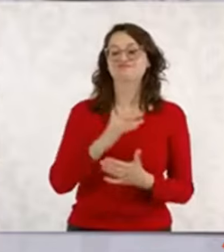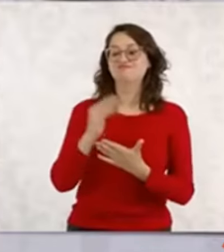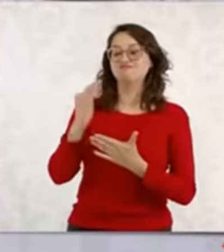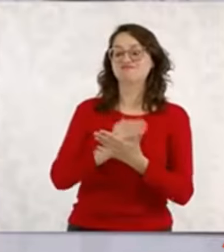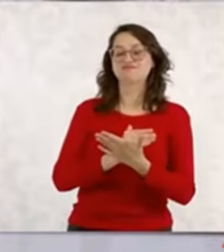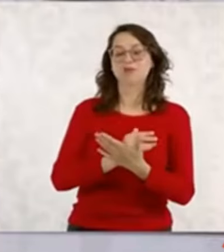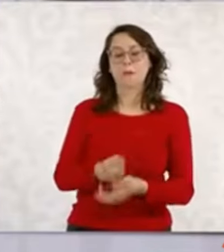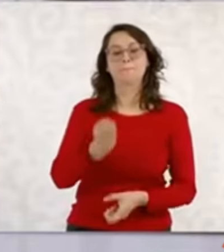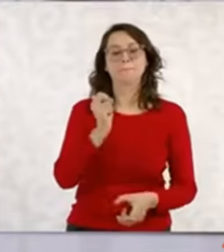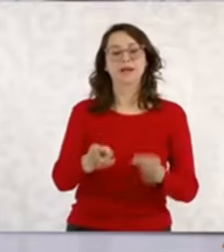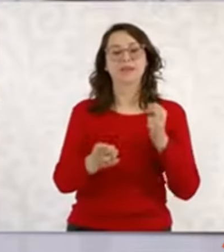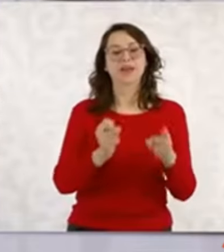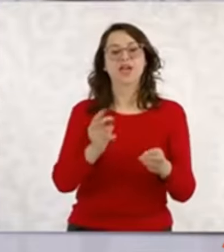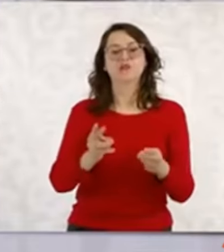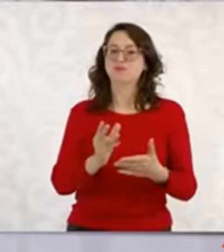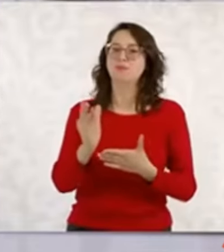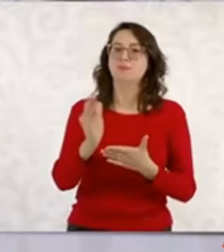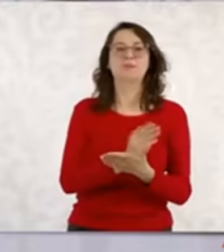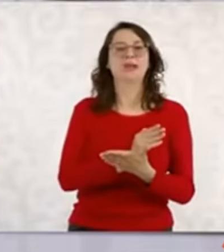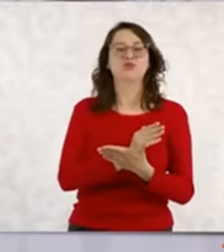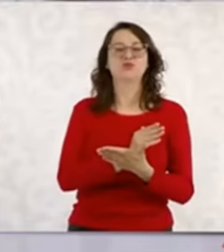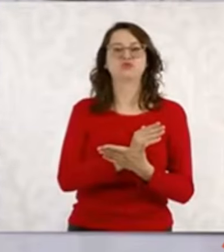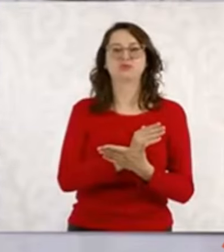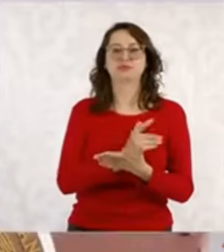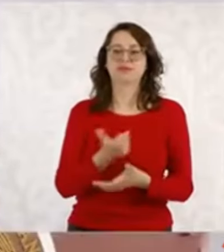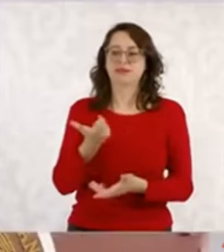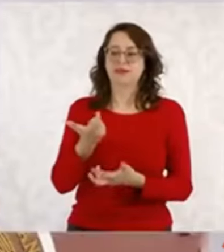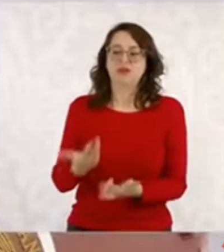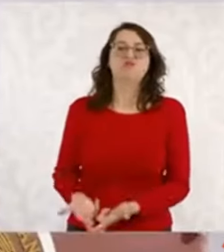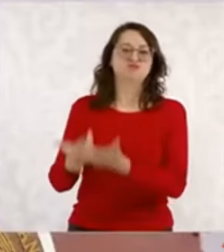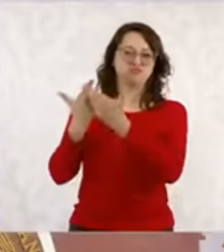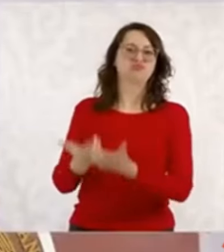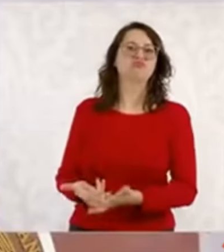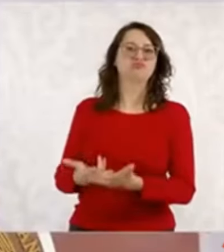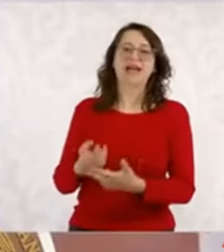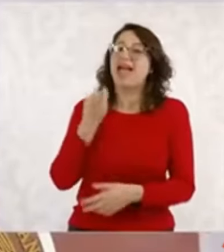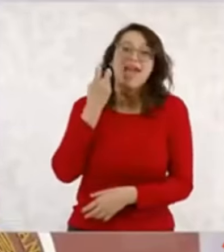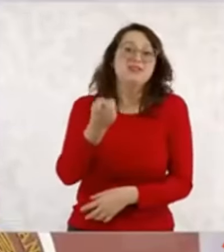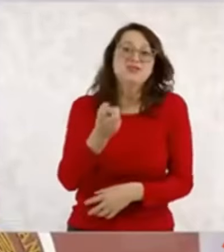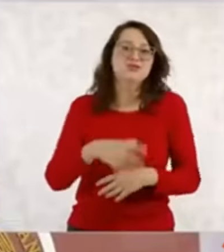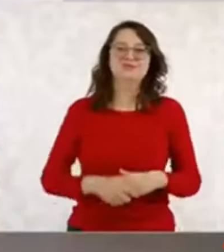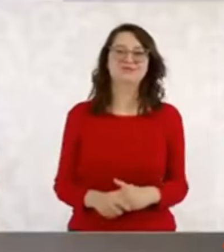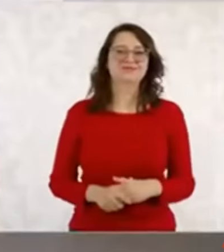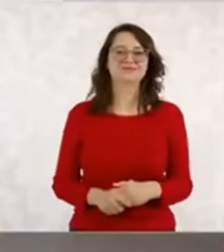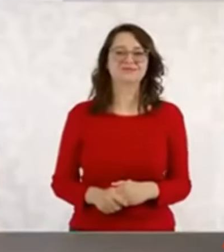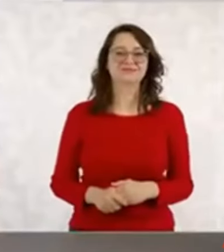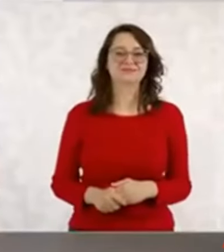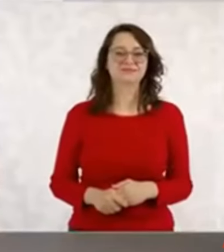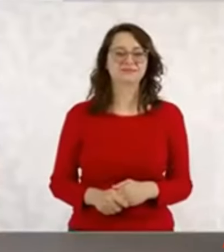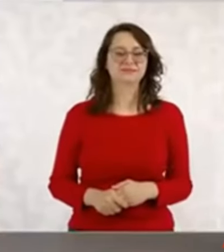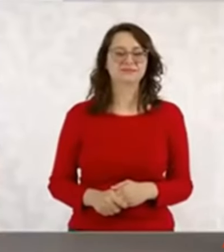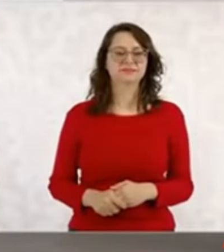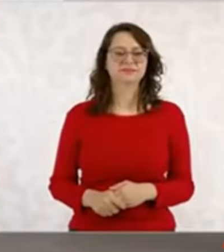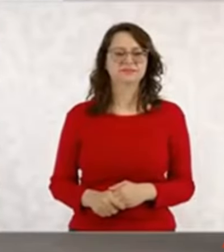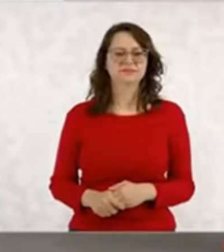privilegios. No hay otra explicación. Miren,